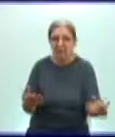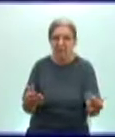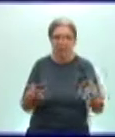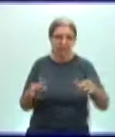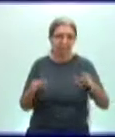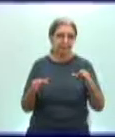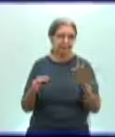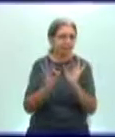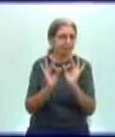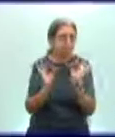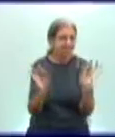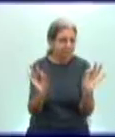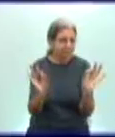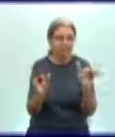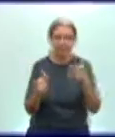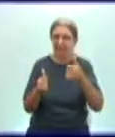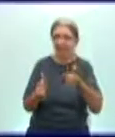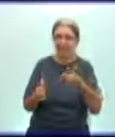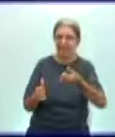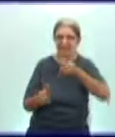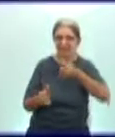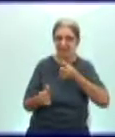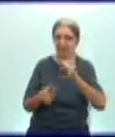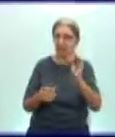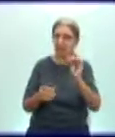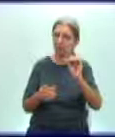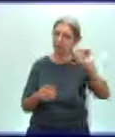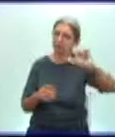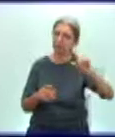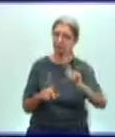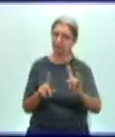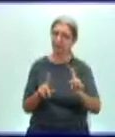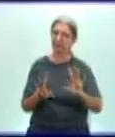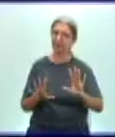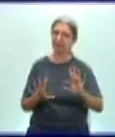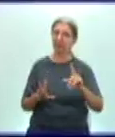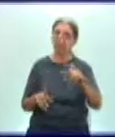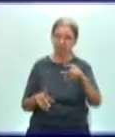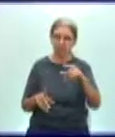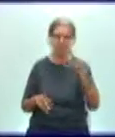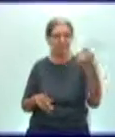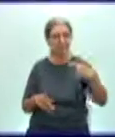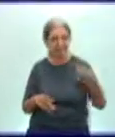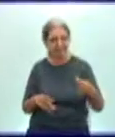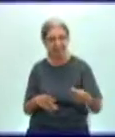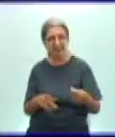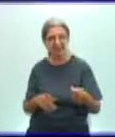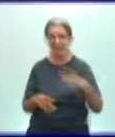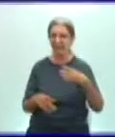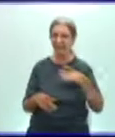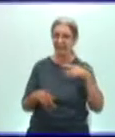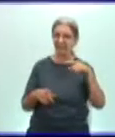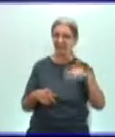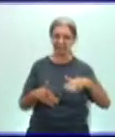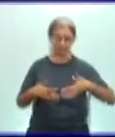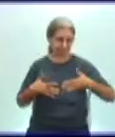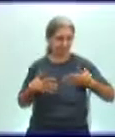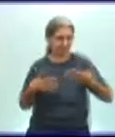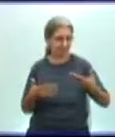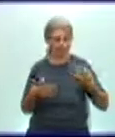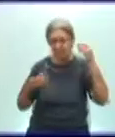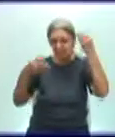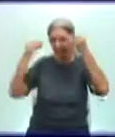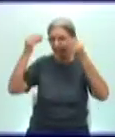¿Cuál es más fácil, pero cuál es peor? Es decir, usted debe tener esta disposición para el